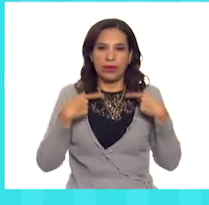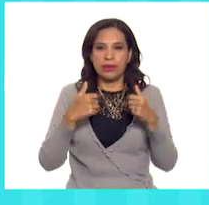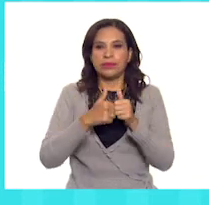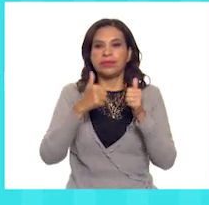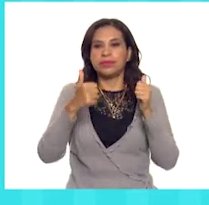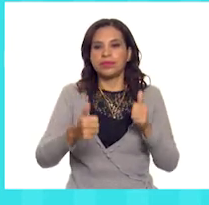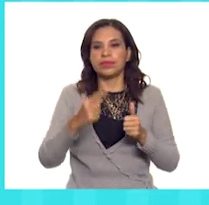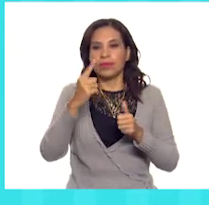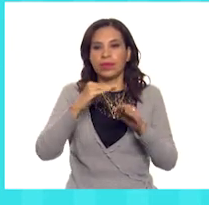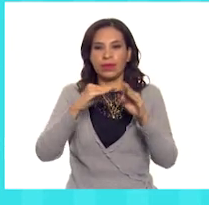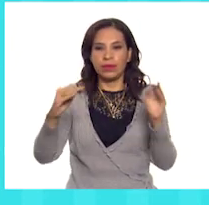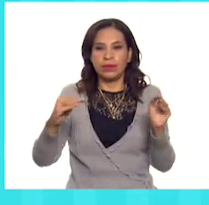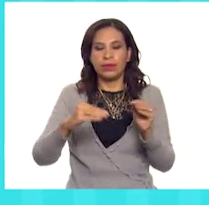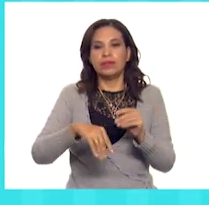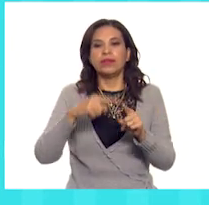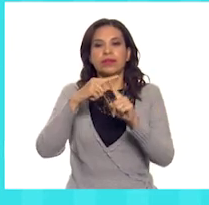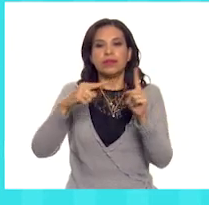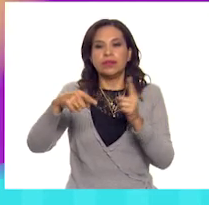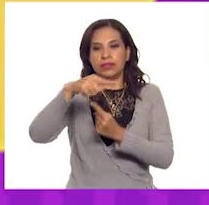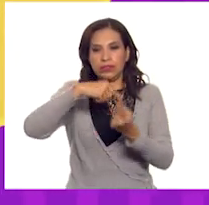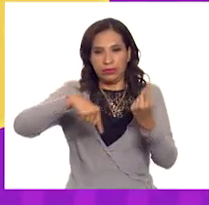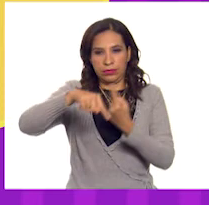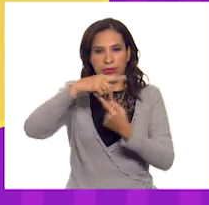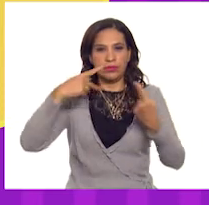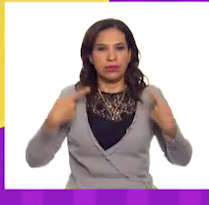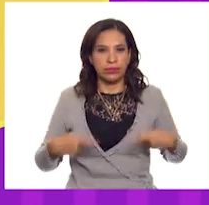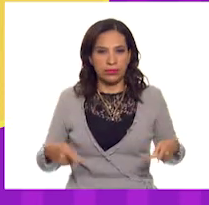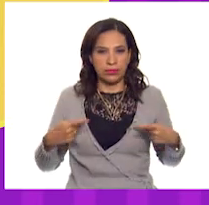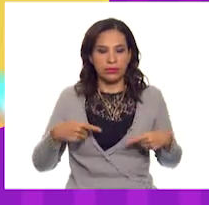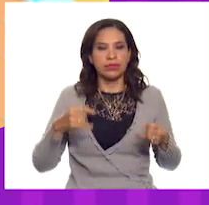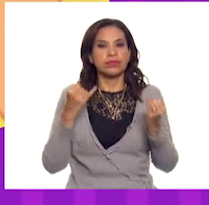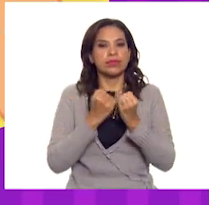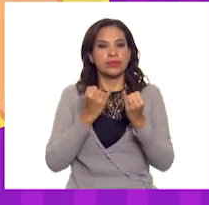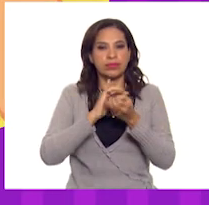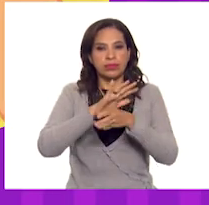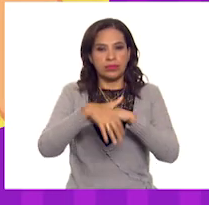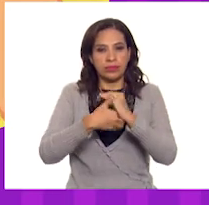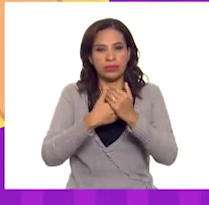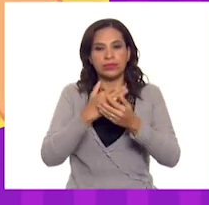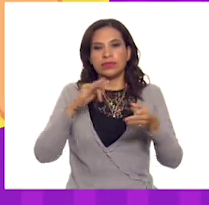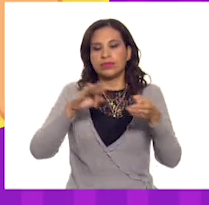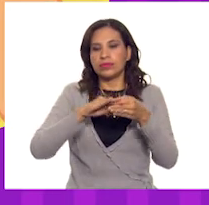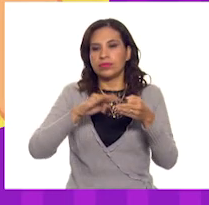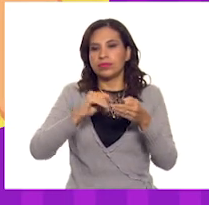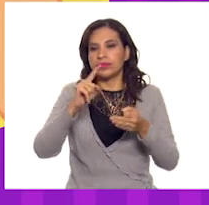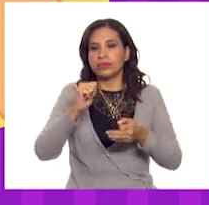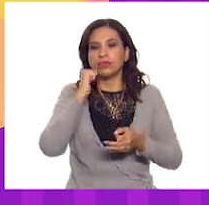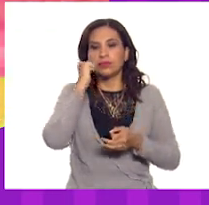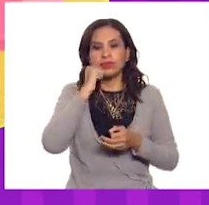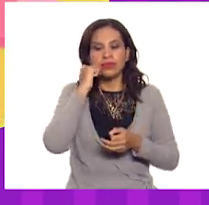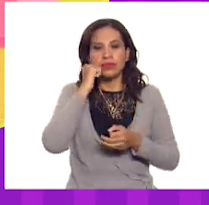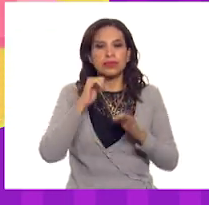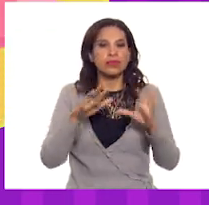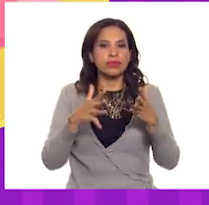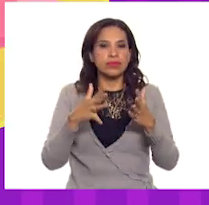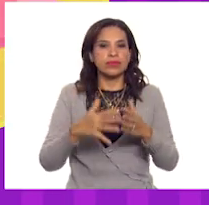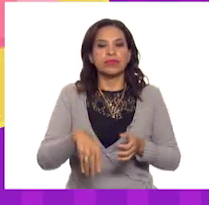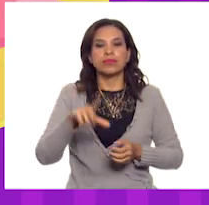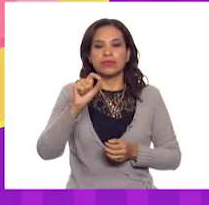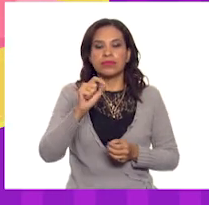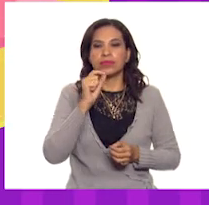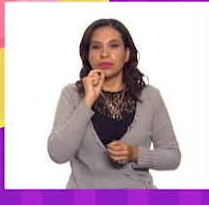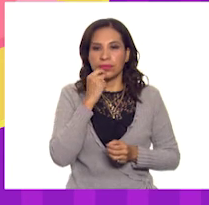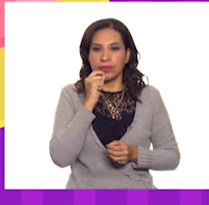una distancia mínima de 1.5 metros entre tú y los demás. Lávate las manos muy seguido con agua y jabón por lo menos